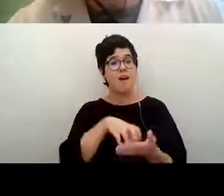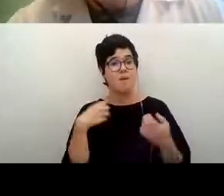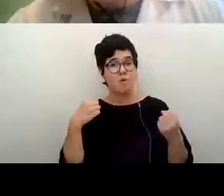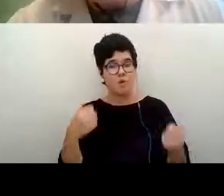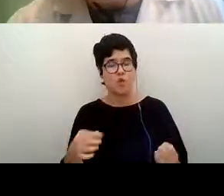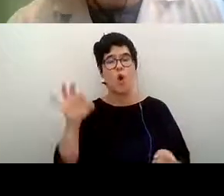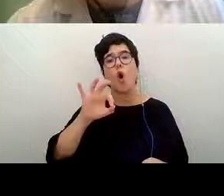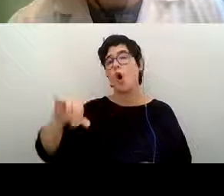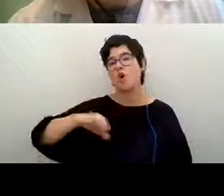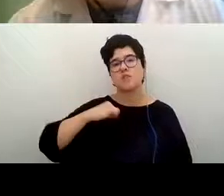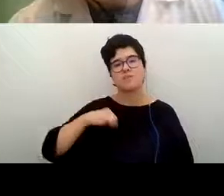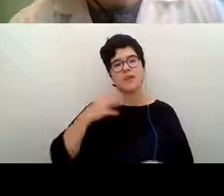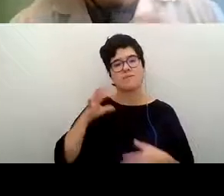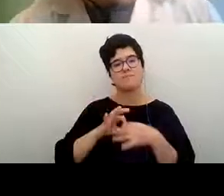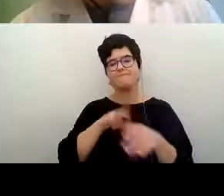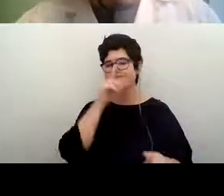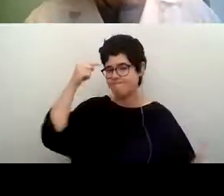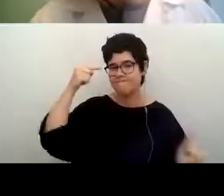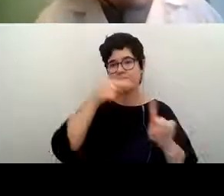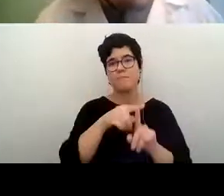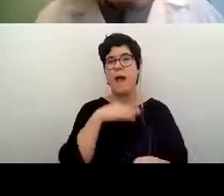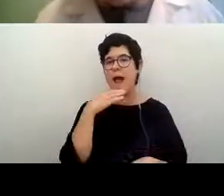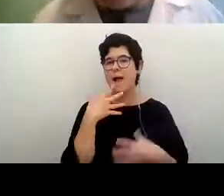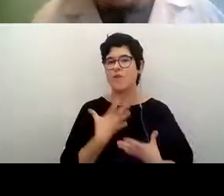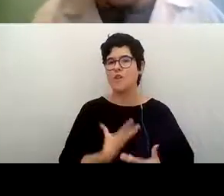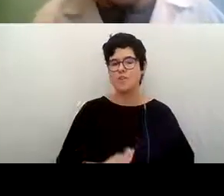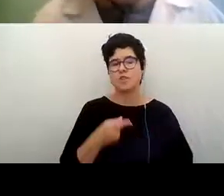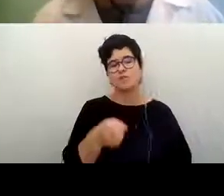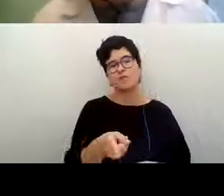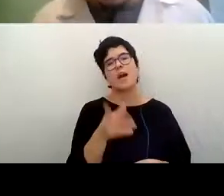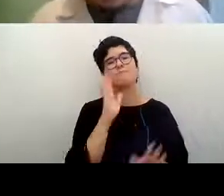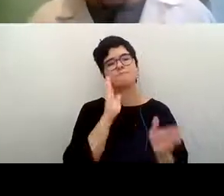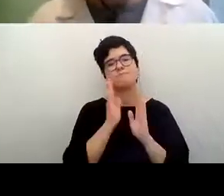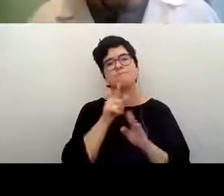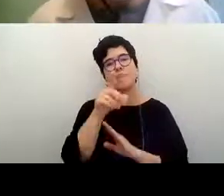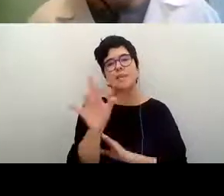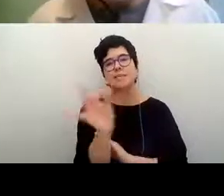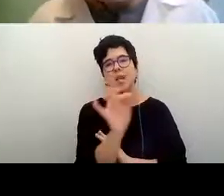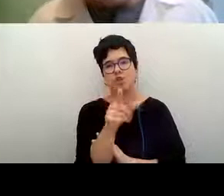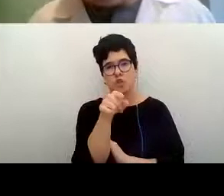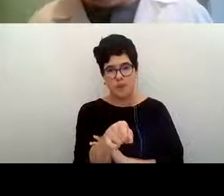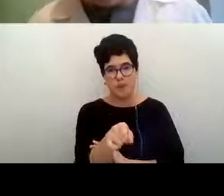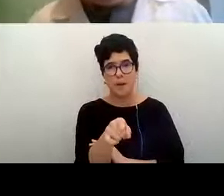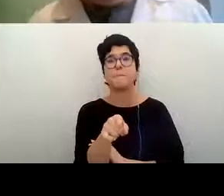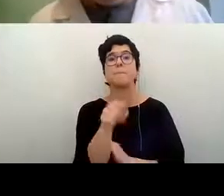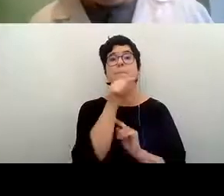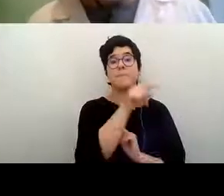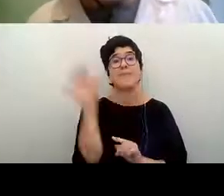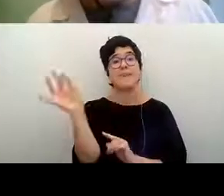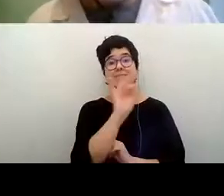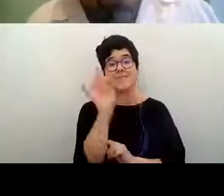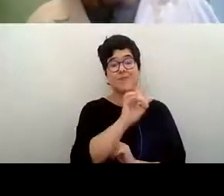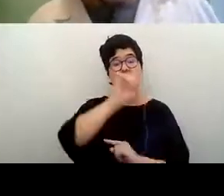hospitales. Y la serotonina sería el precursor de la melatonina, de forma que un buen nivel de serotonina, es decir, un